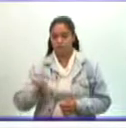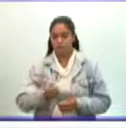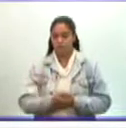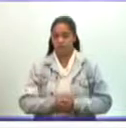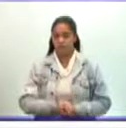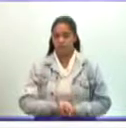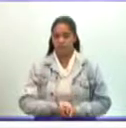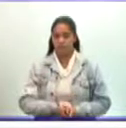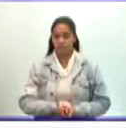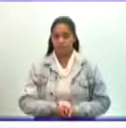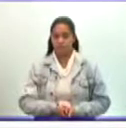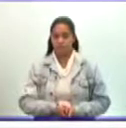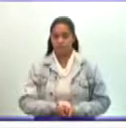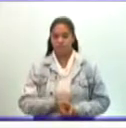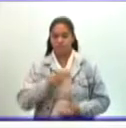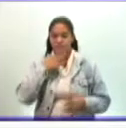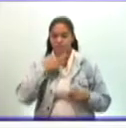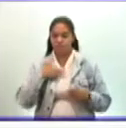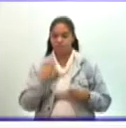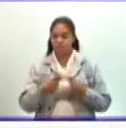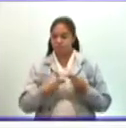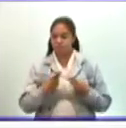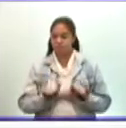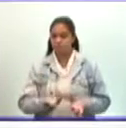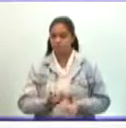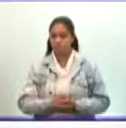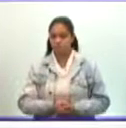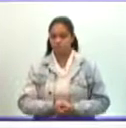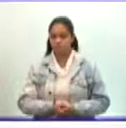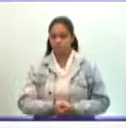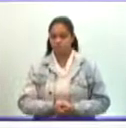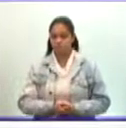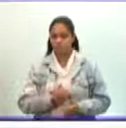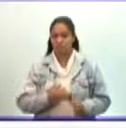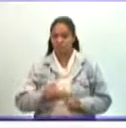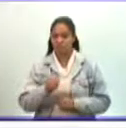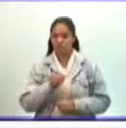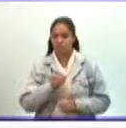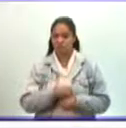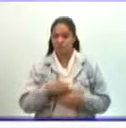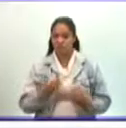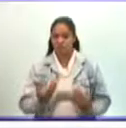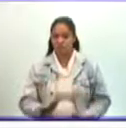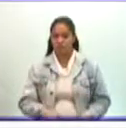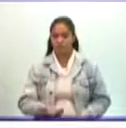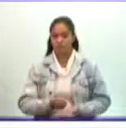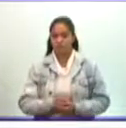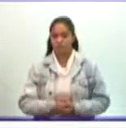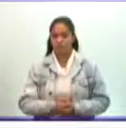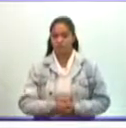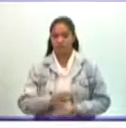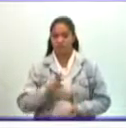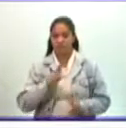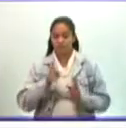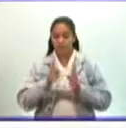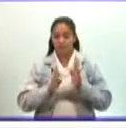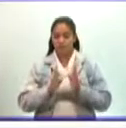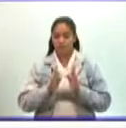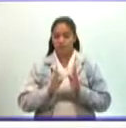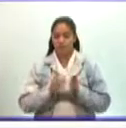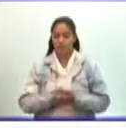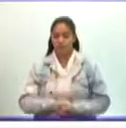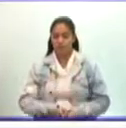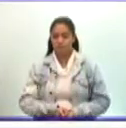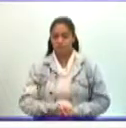¿Cómo lo vamos a hacer? Vamos entonces a utilizar esa razón entre segmentos. Vamos